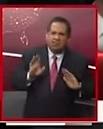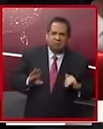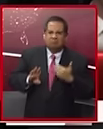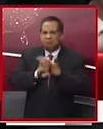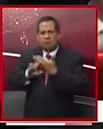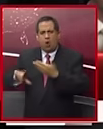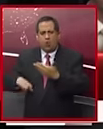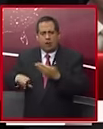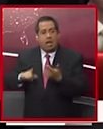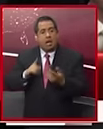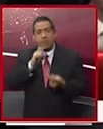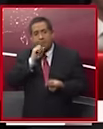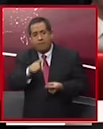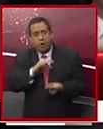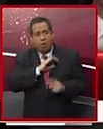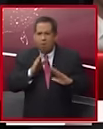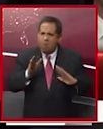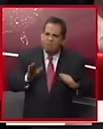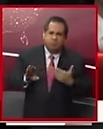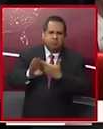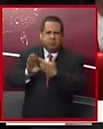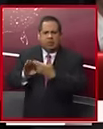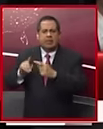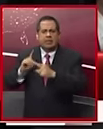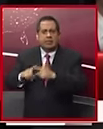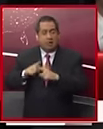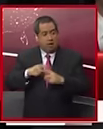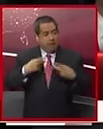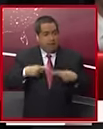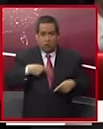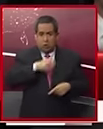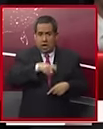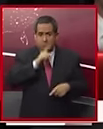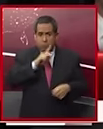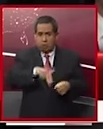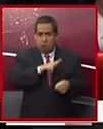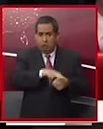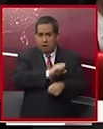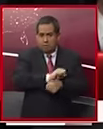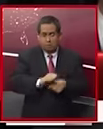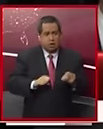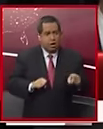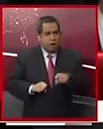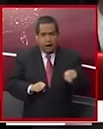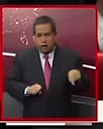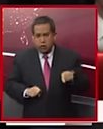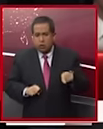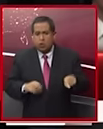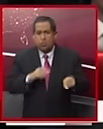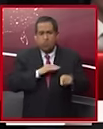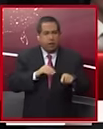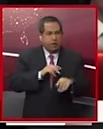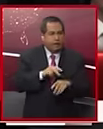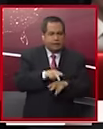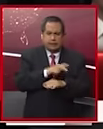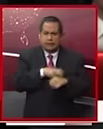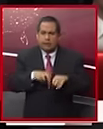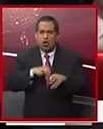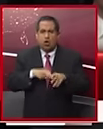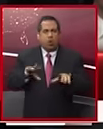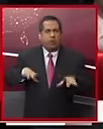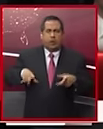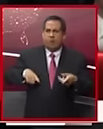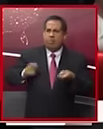de Estado puede ser realizado también por civiles. Esos civiles pueden estar en el gobierno o fuera